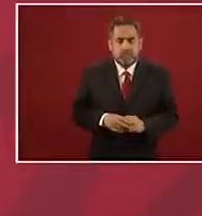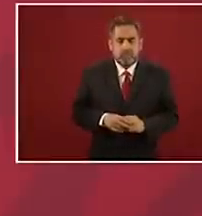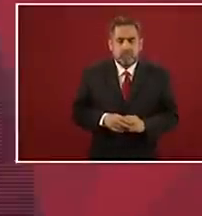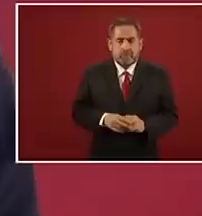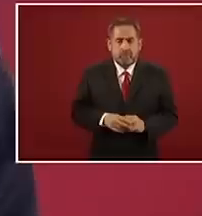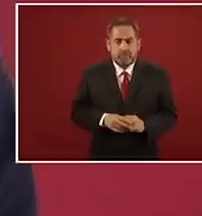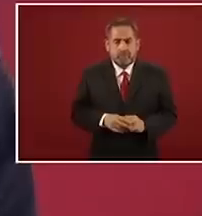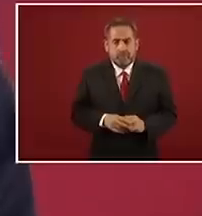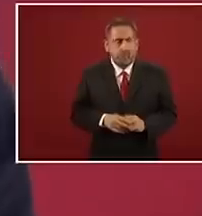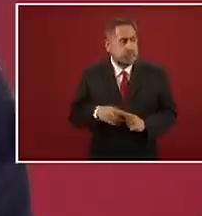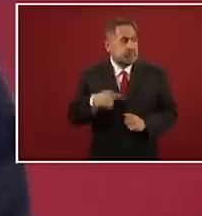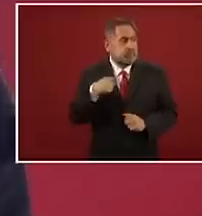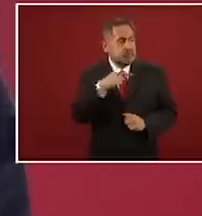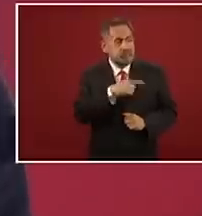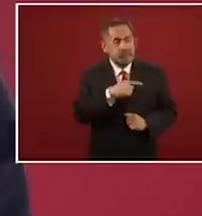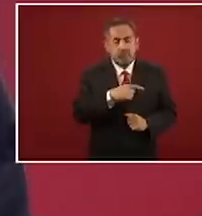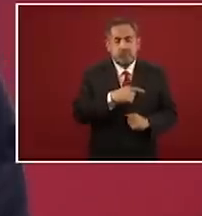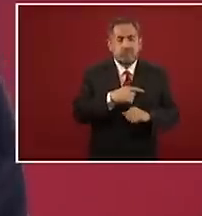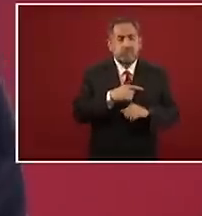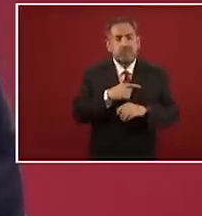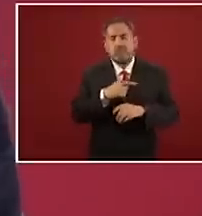hay demora porque